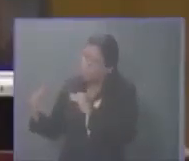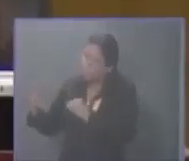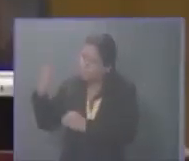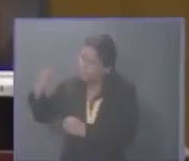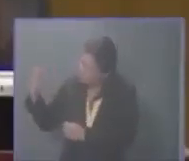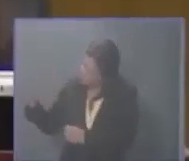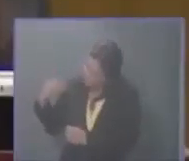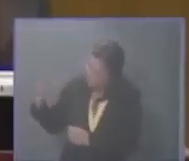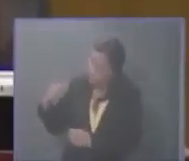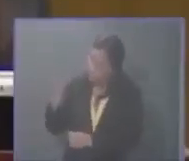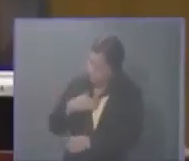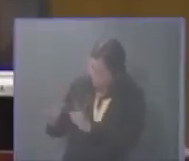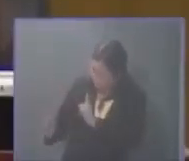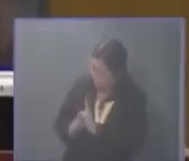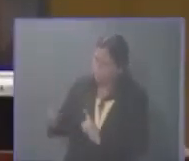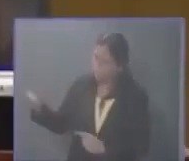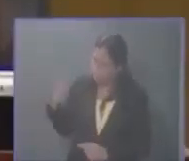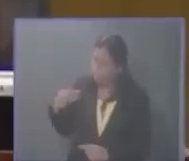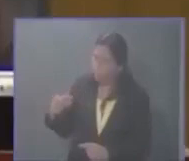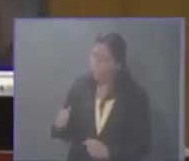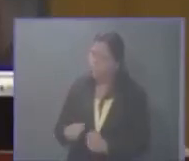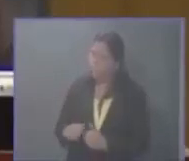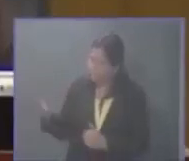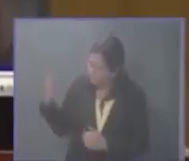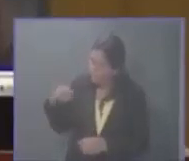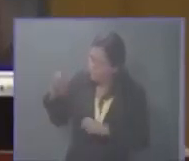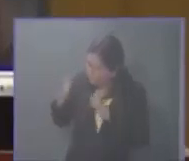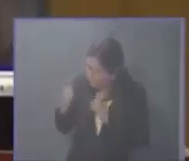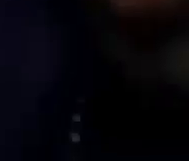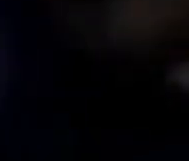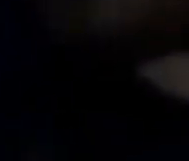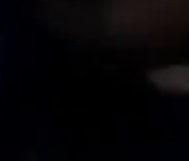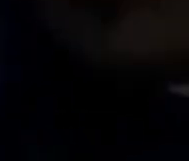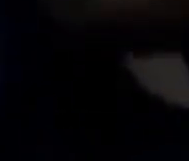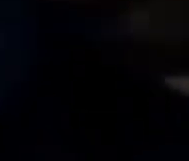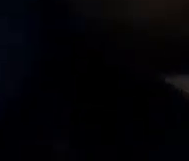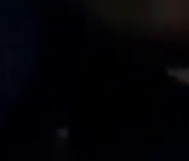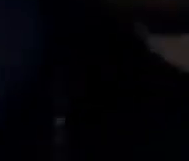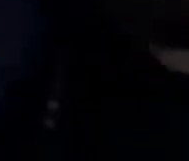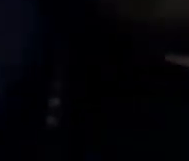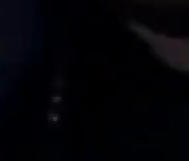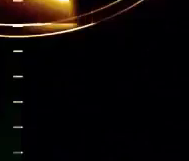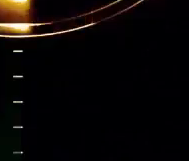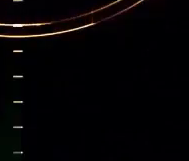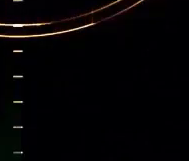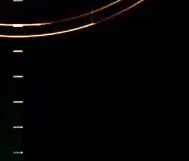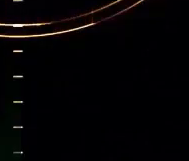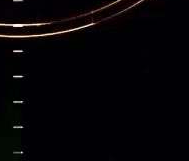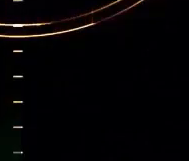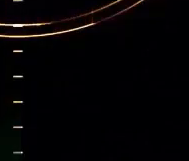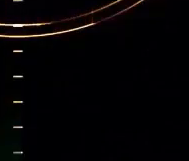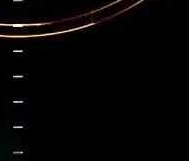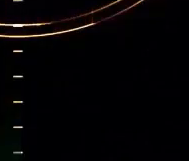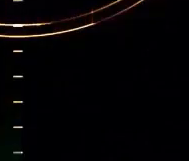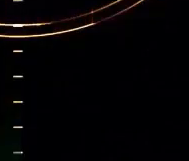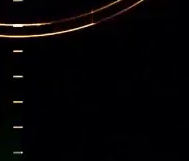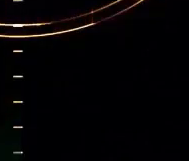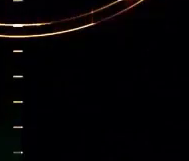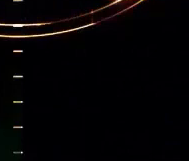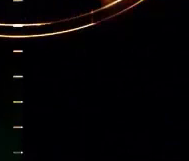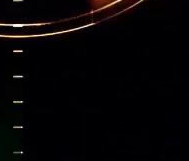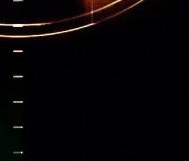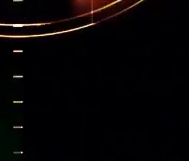quiere, venga a tomar el micrófono, Díaz, pues. Diputado Escalante. Venga aquí, siéntese y tome el micrófono. ¡Esta perra está loca! Sí, señores, aplausos